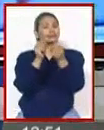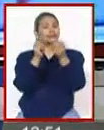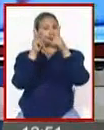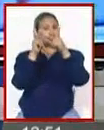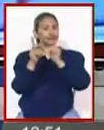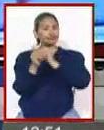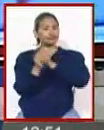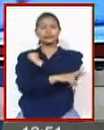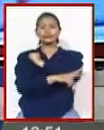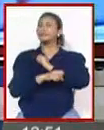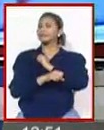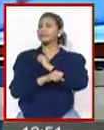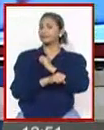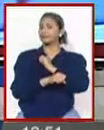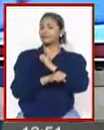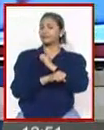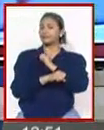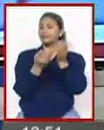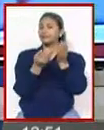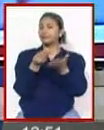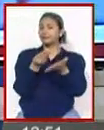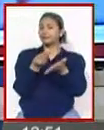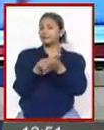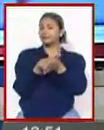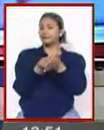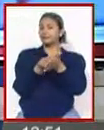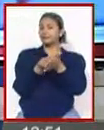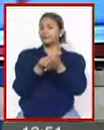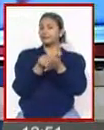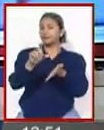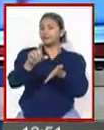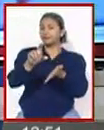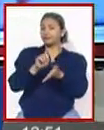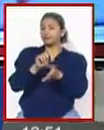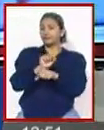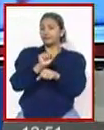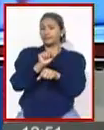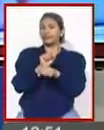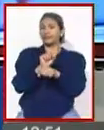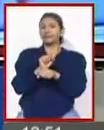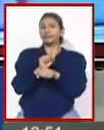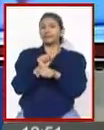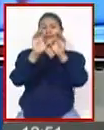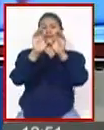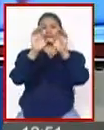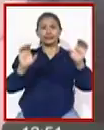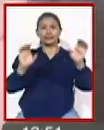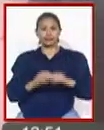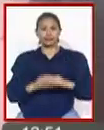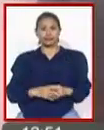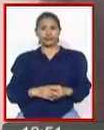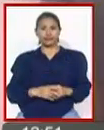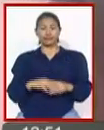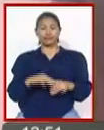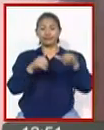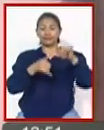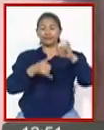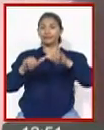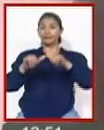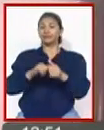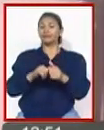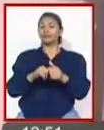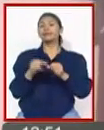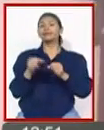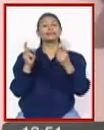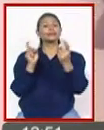delincuentes cuando este retiraba el dinero que era pagado por un trabajo en la localidad de Cotoca. Un arquitecto fue víctima de un